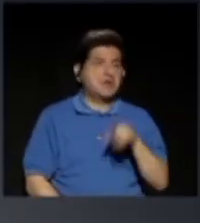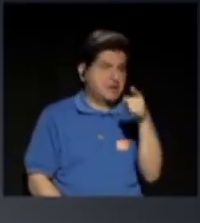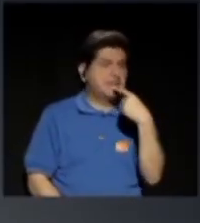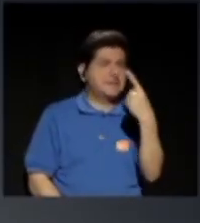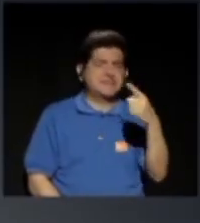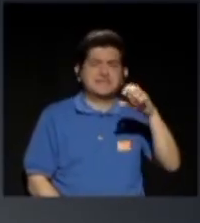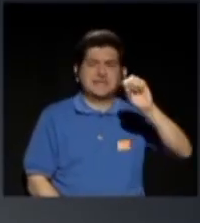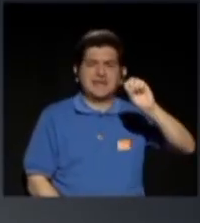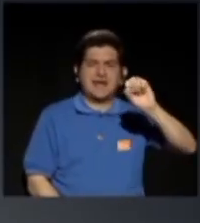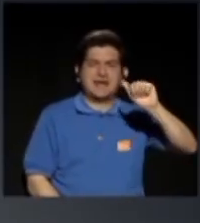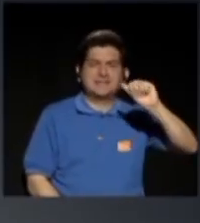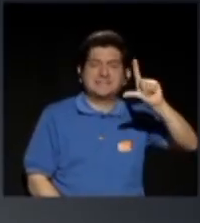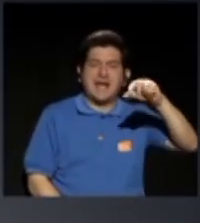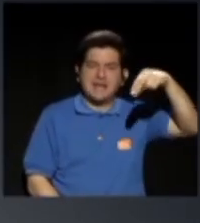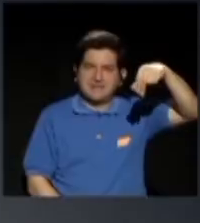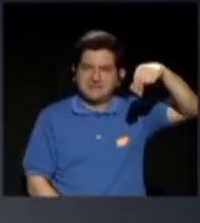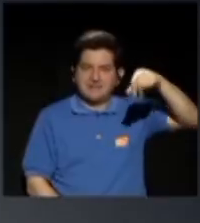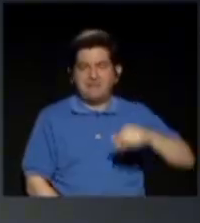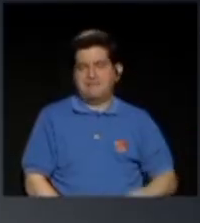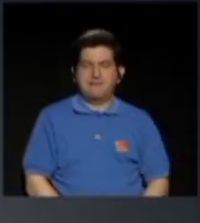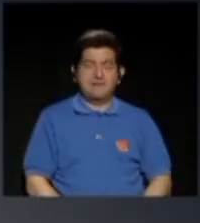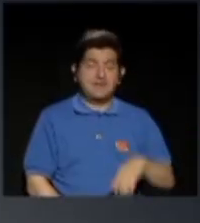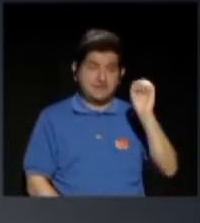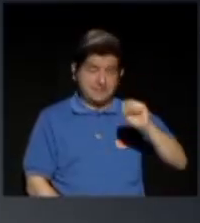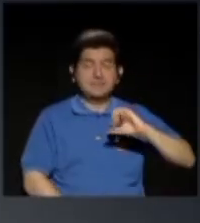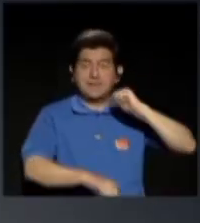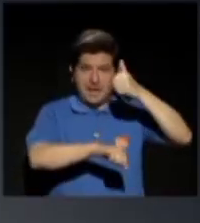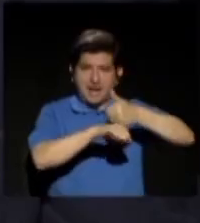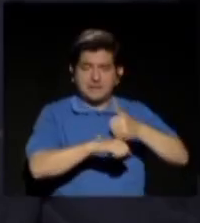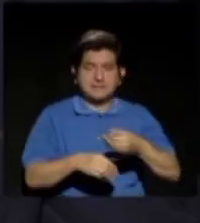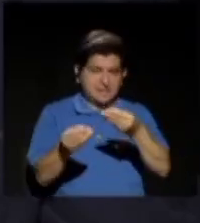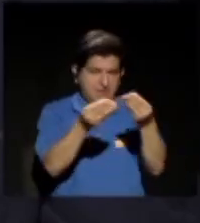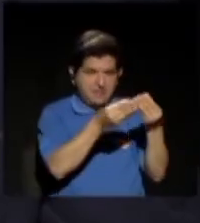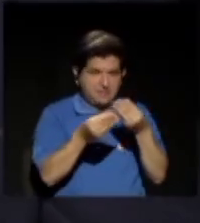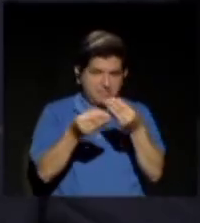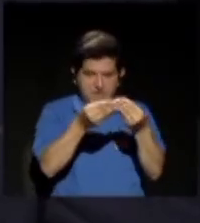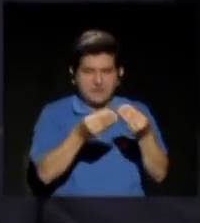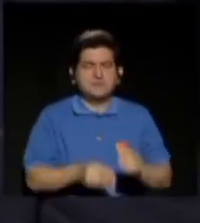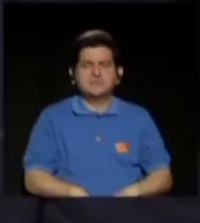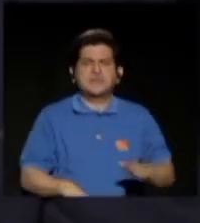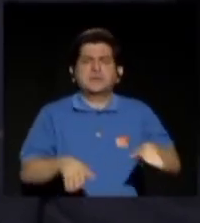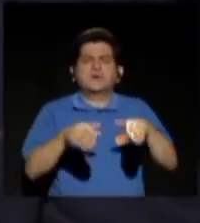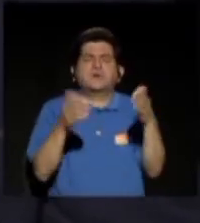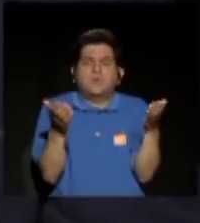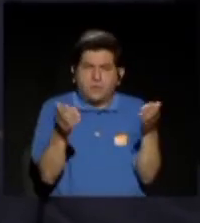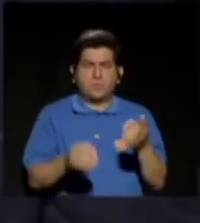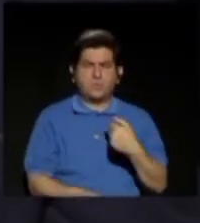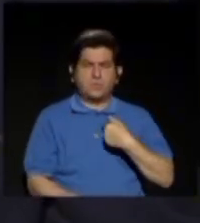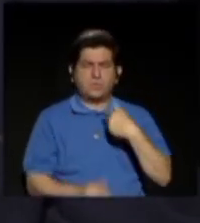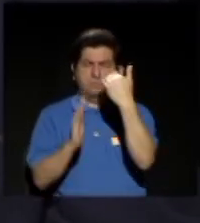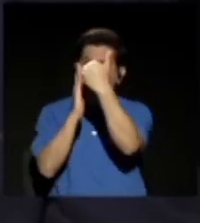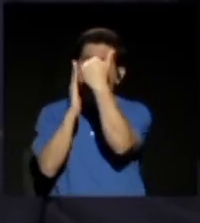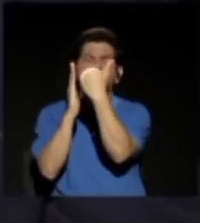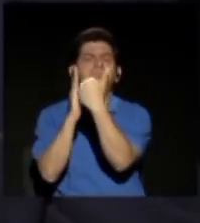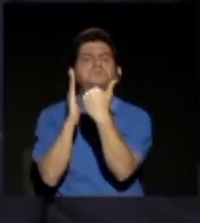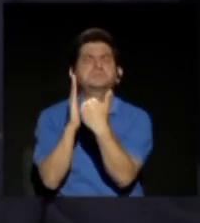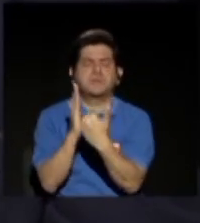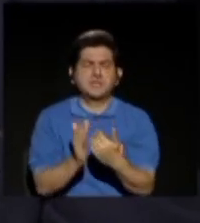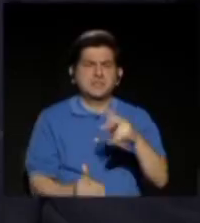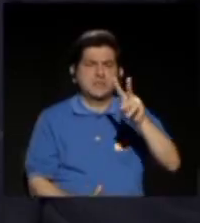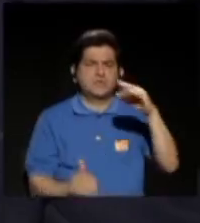Sí, efectivamente, volviendo un poco al tema de la conformación de la canasta, entonces, como mencionaba, de un listado aproximado